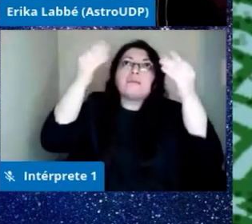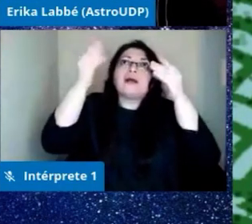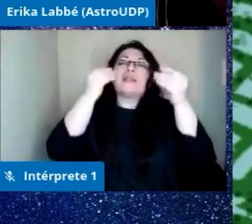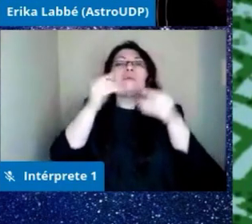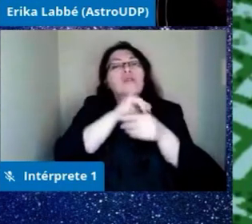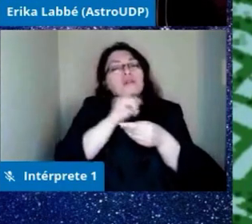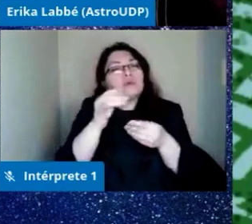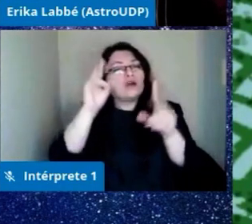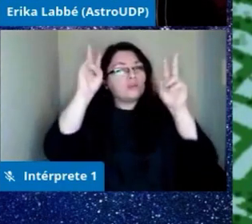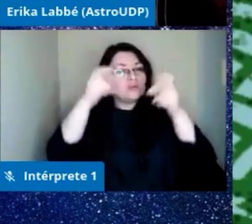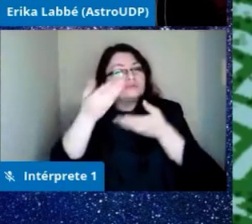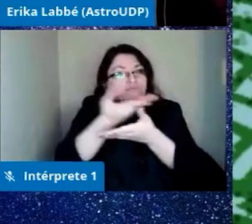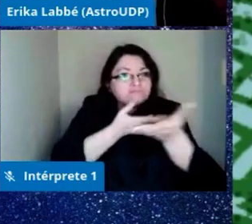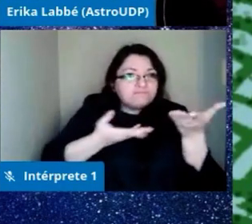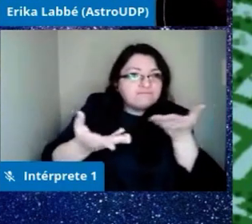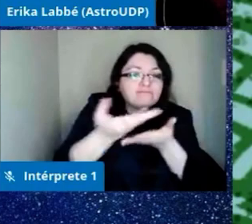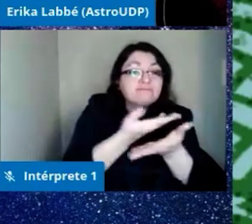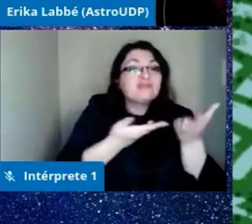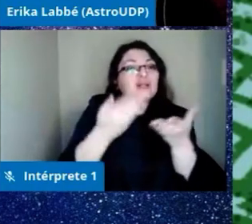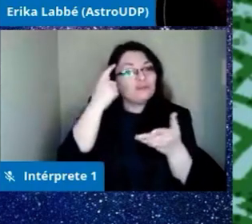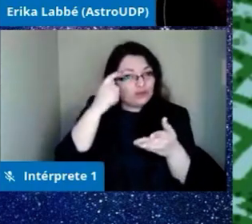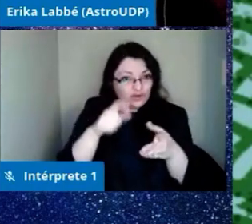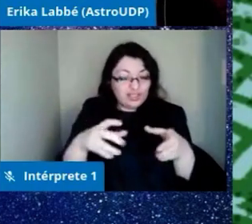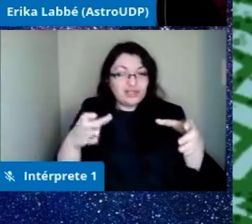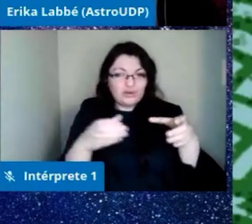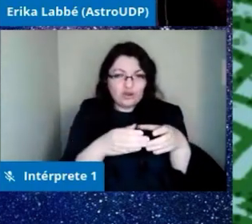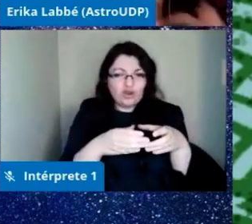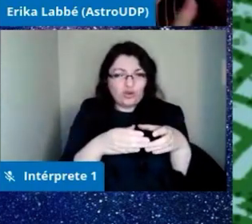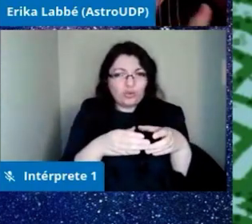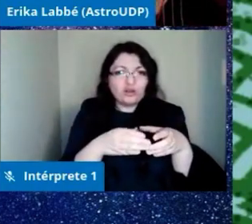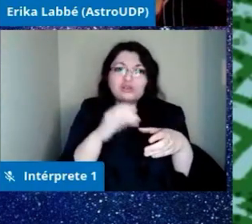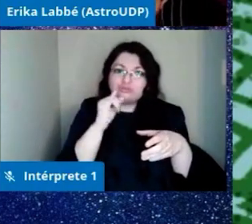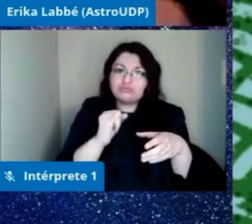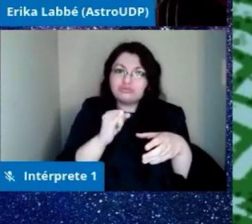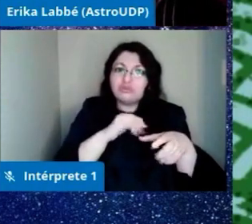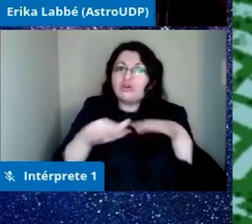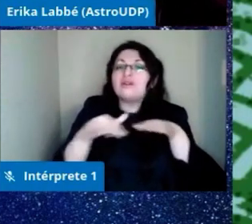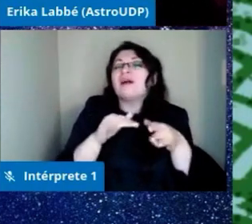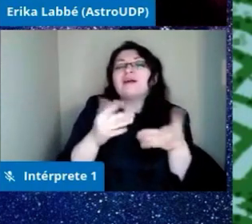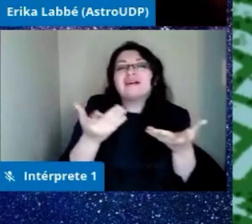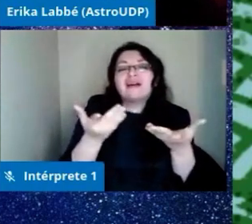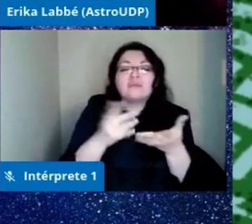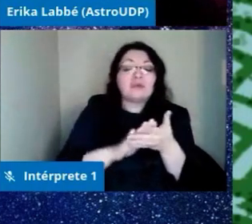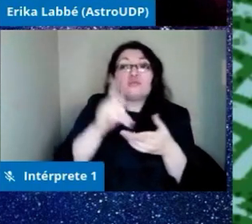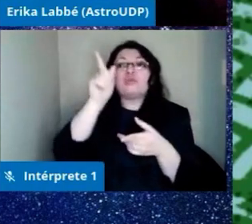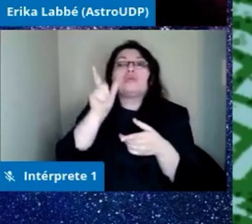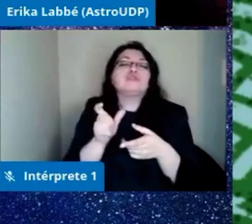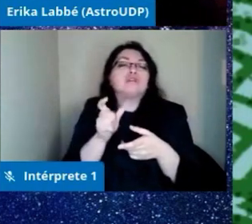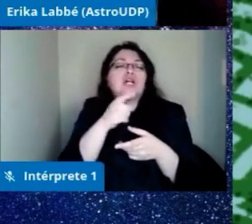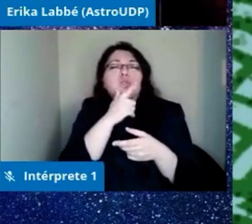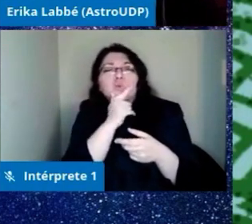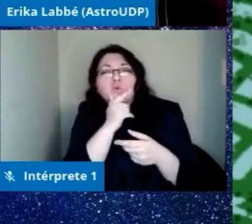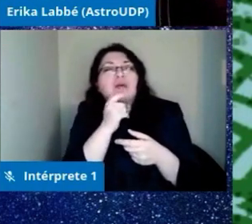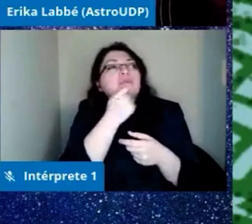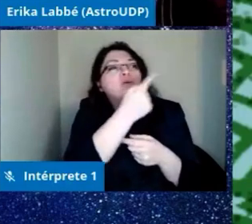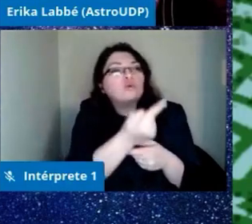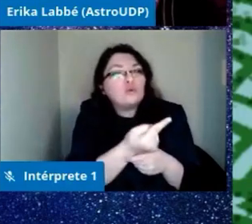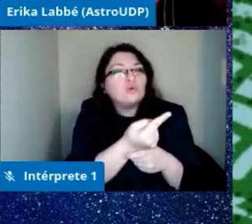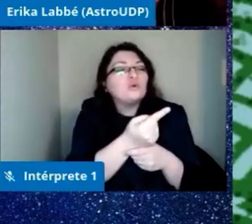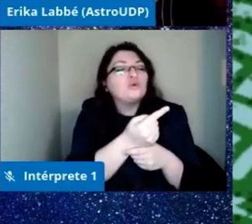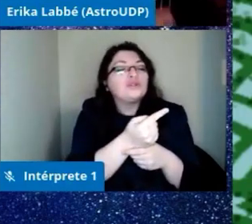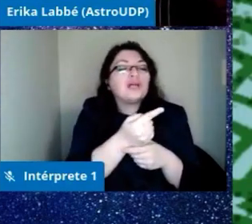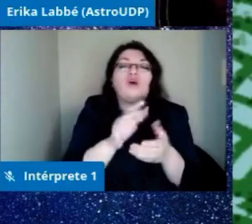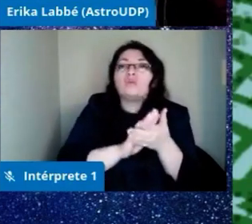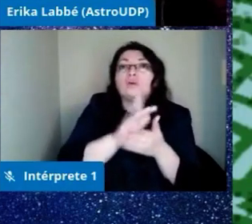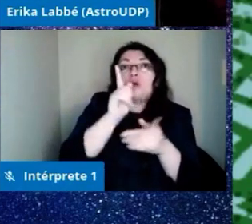Pero en general este grupo es súper activo en términos de que si uno tiene una duda, lo pregunta a todos los demás, o si alguno tiene una idea de